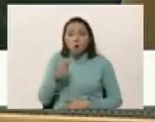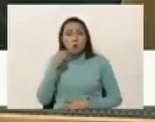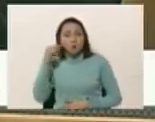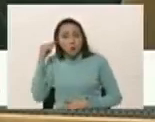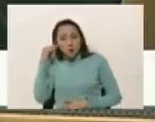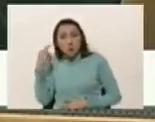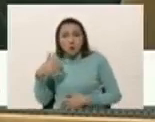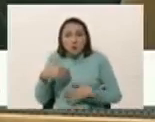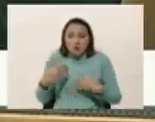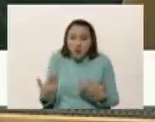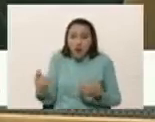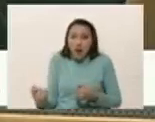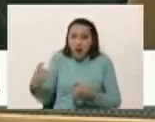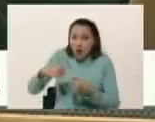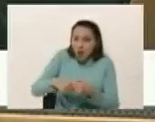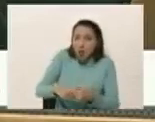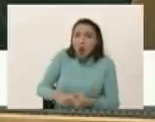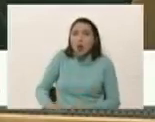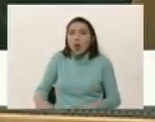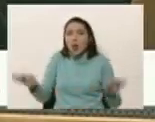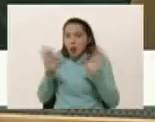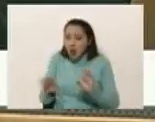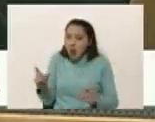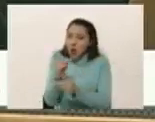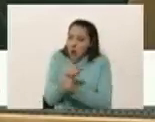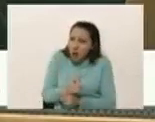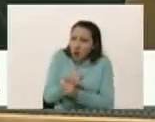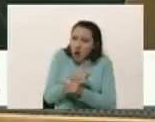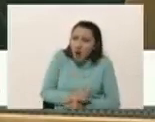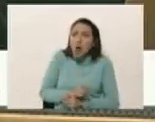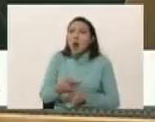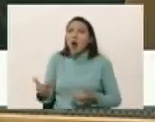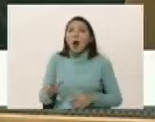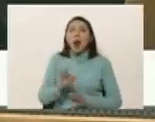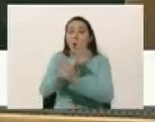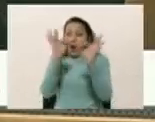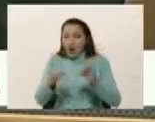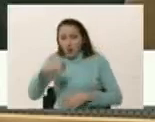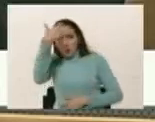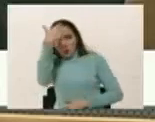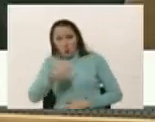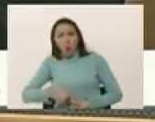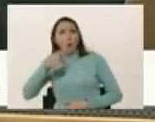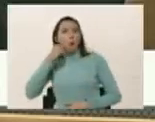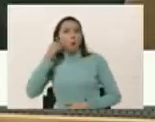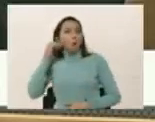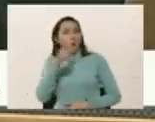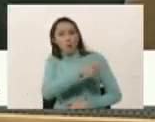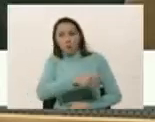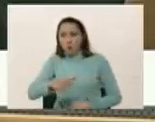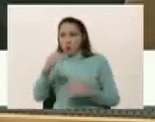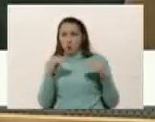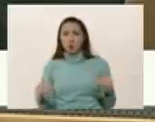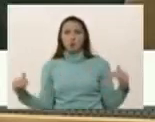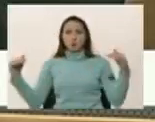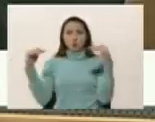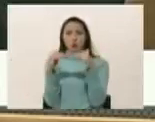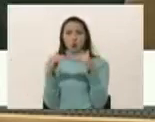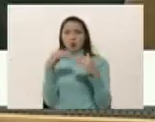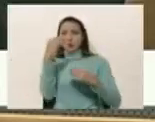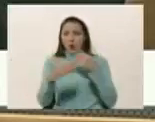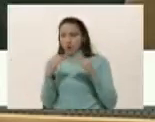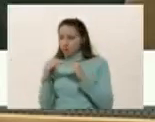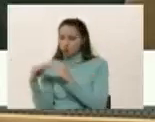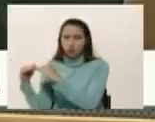inclusivo y no sexista a la expresión de las mujeres y de los hombres al mismo nivel en condiciones de